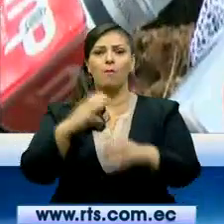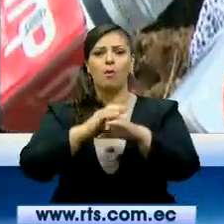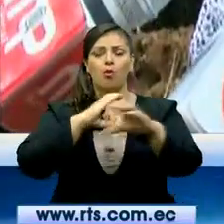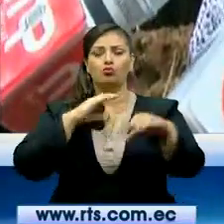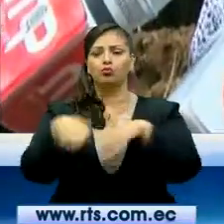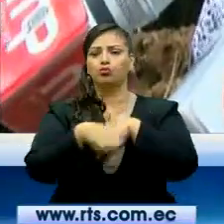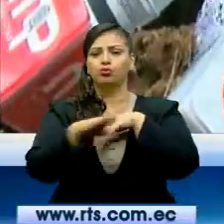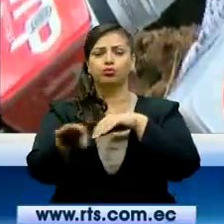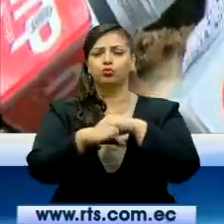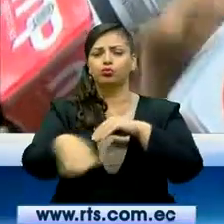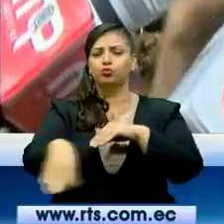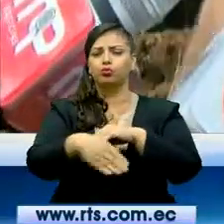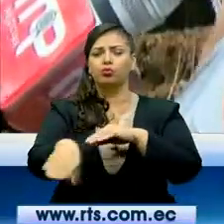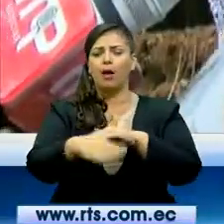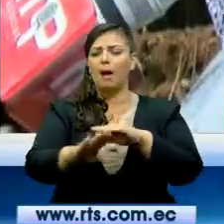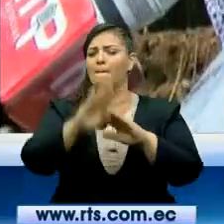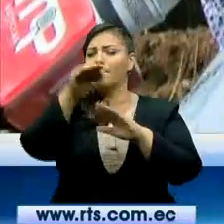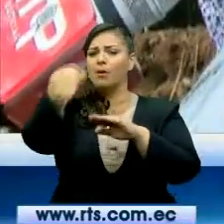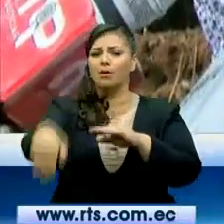muerta,